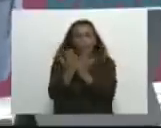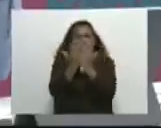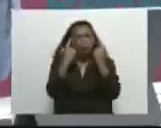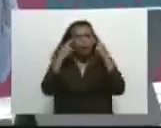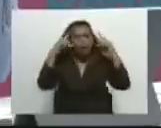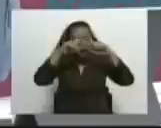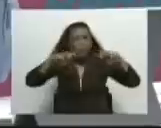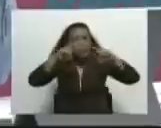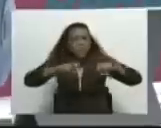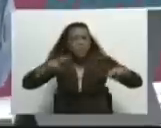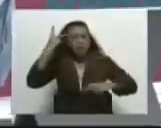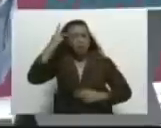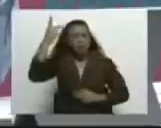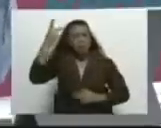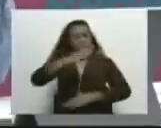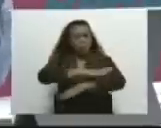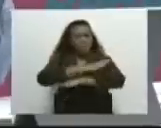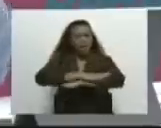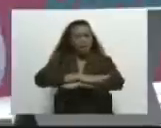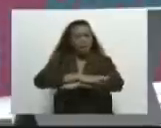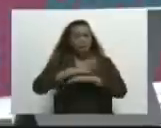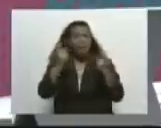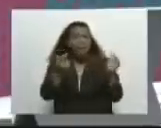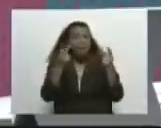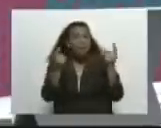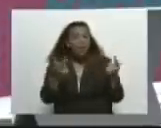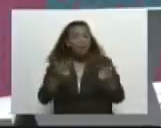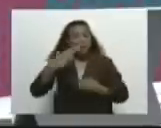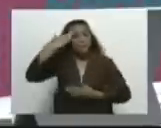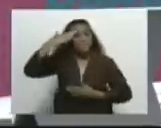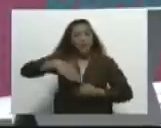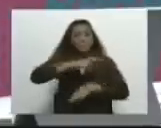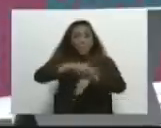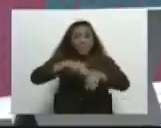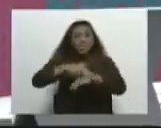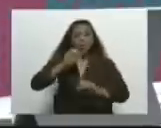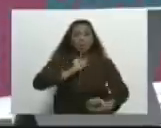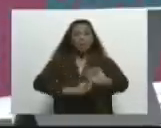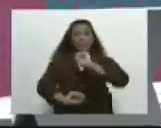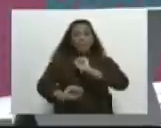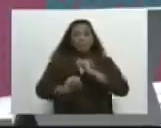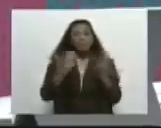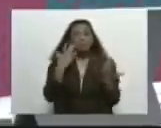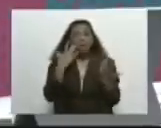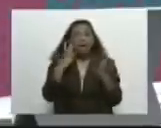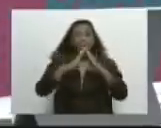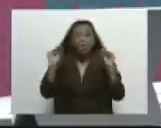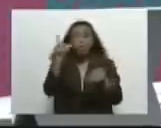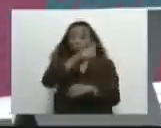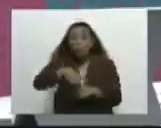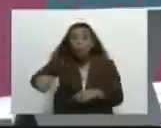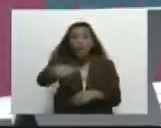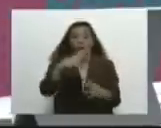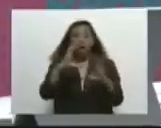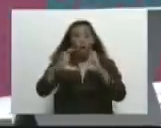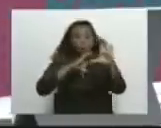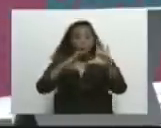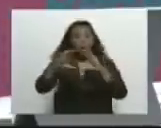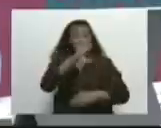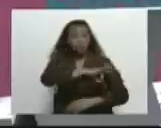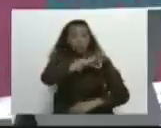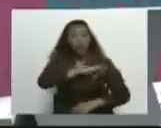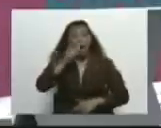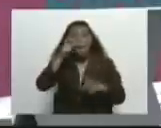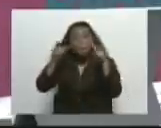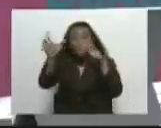como ministro de comunicación, tiene que ponerse las pilas, ¿ah? Y todos ustedes, comunicadores sociales y pueblo,